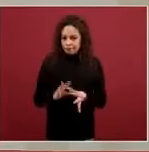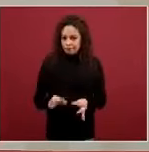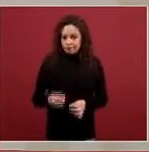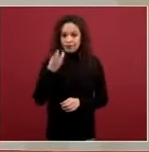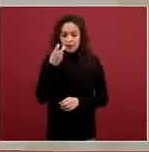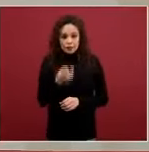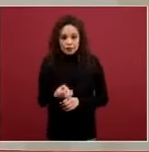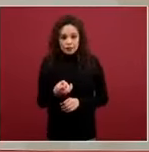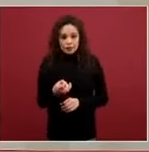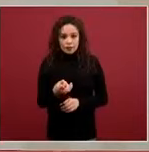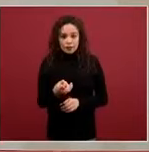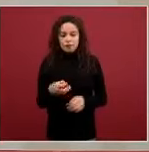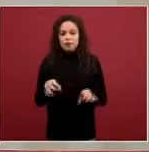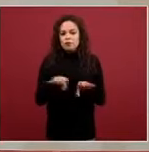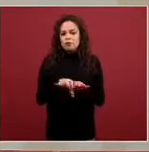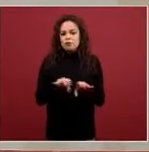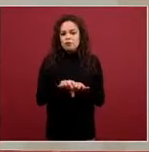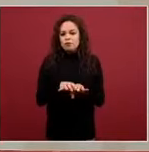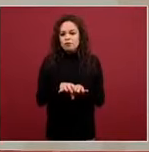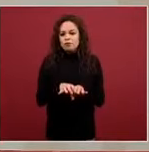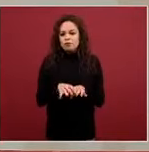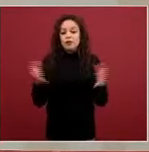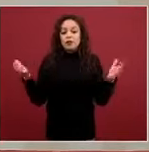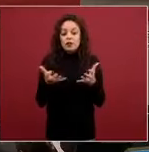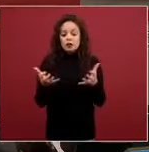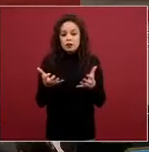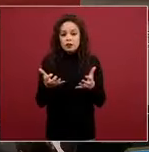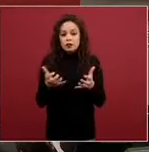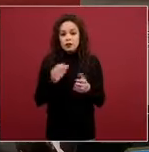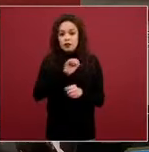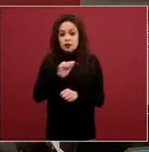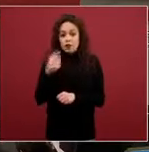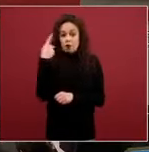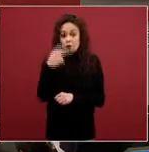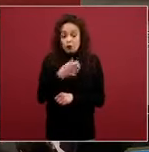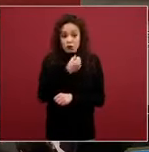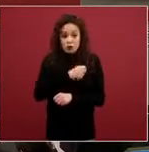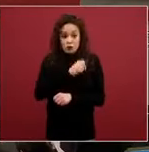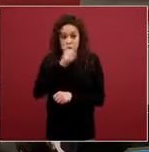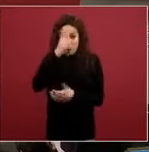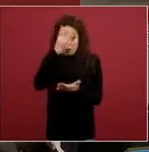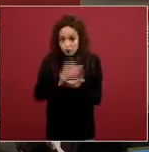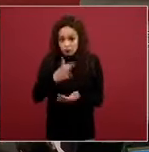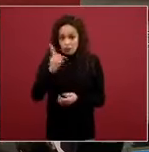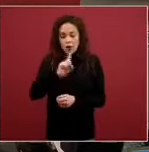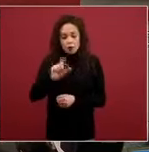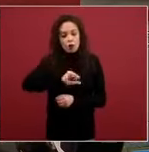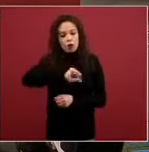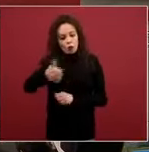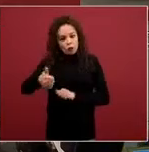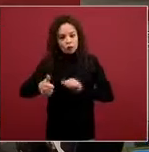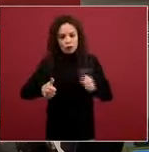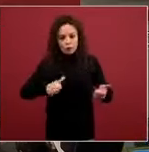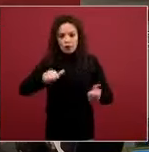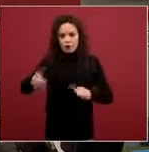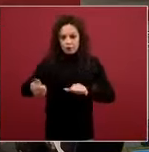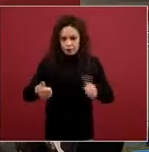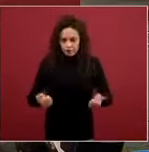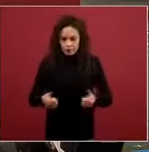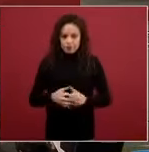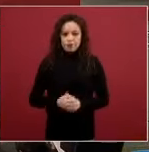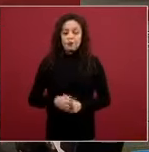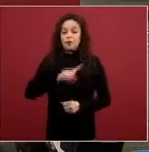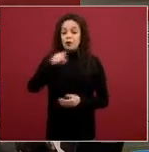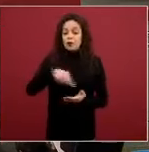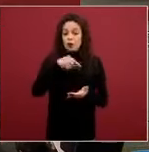allá del sector salud en sí mismo. Y la tercera razón es que las distintas